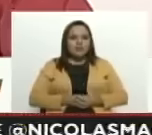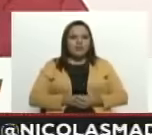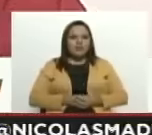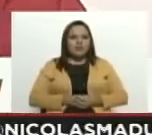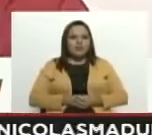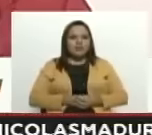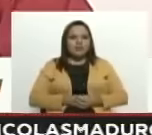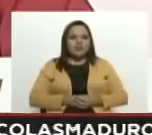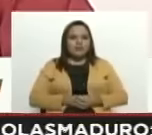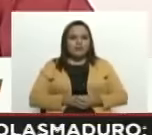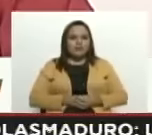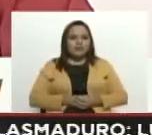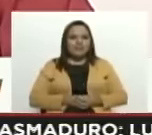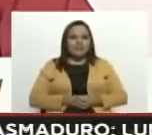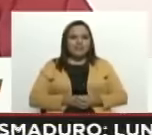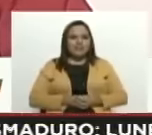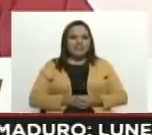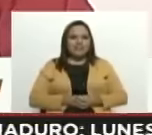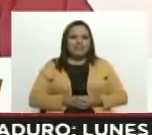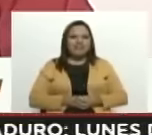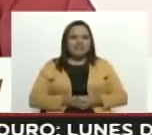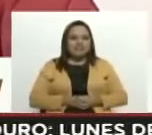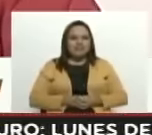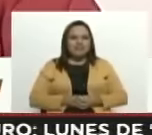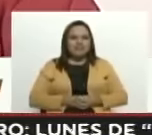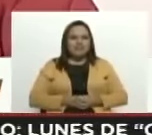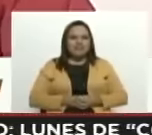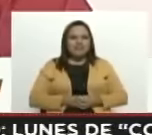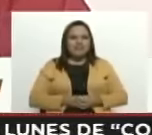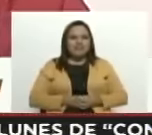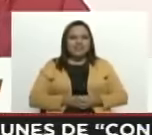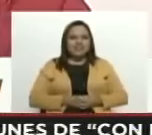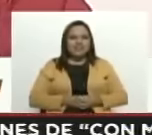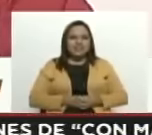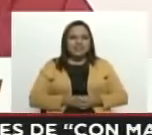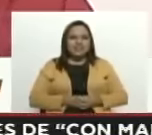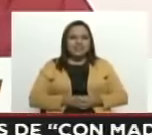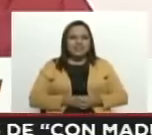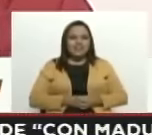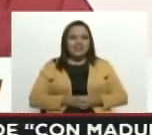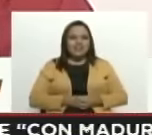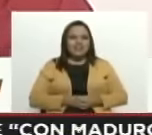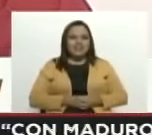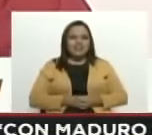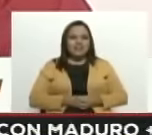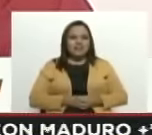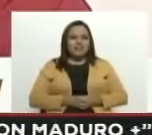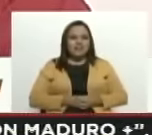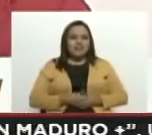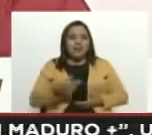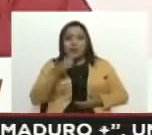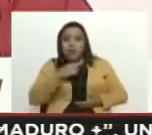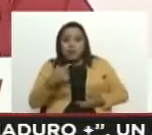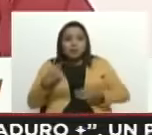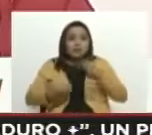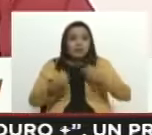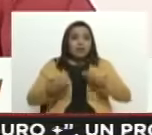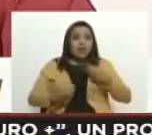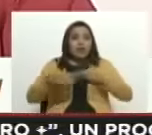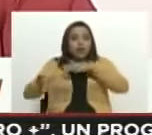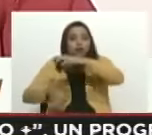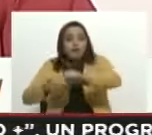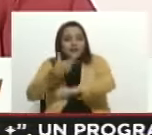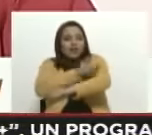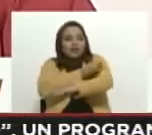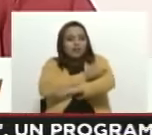No hubiese problemas de salud. No hubiese habido la incertidumbre si comprábamos o no comprábamos las vacunas para vacunar a los venezolanos cuando la